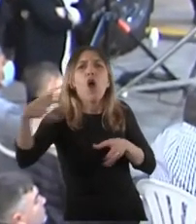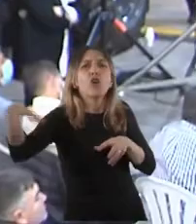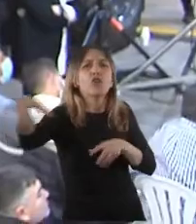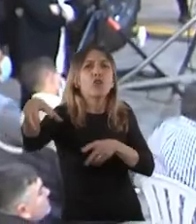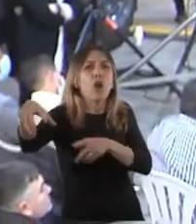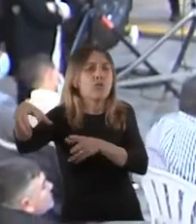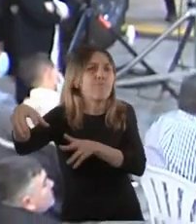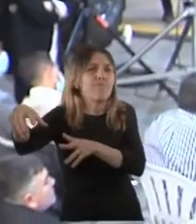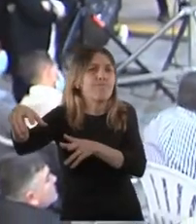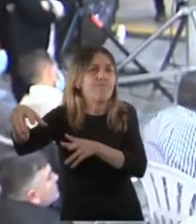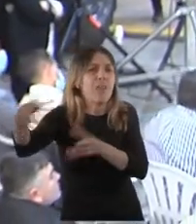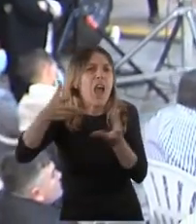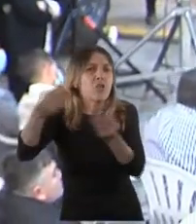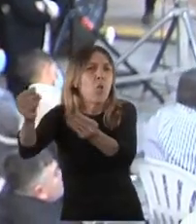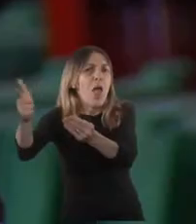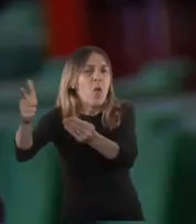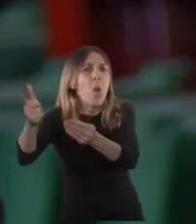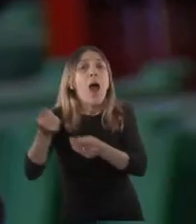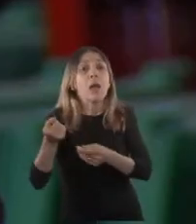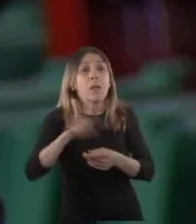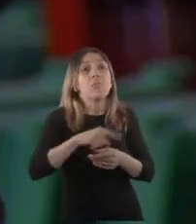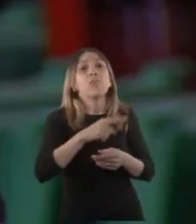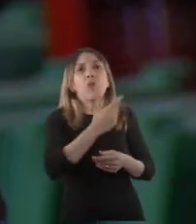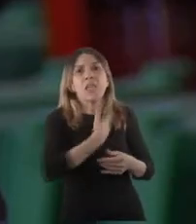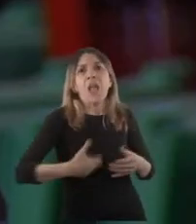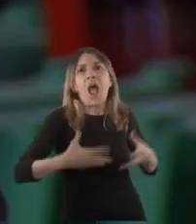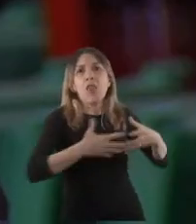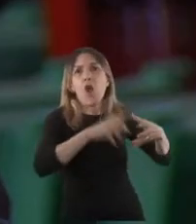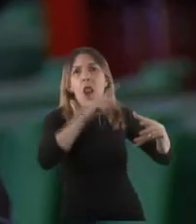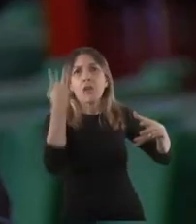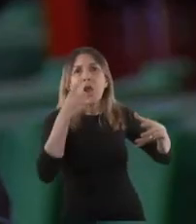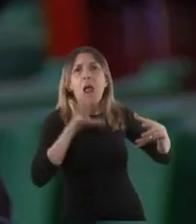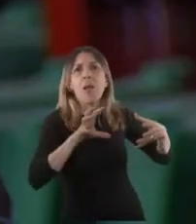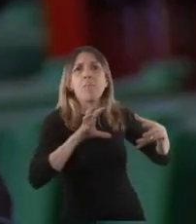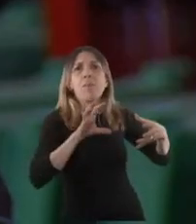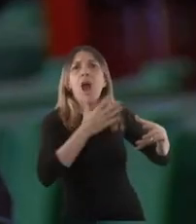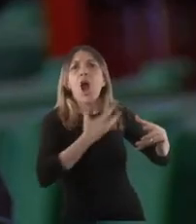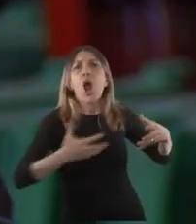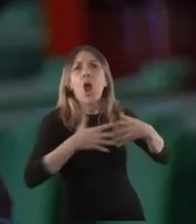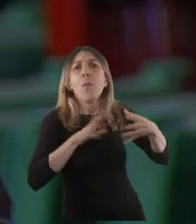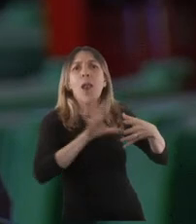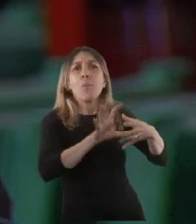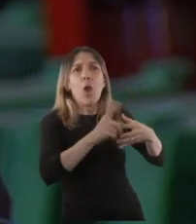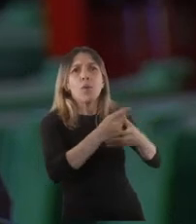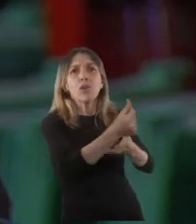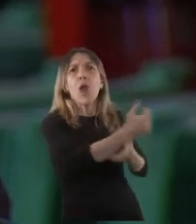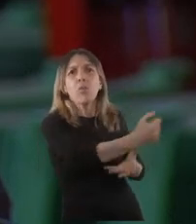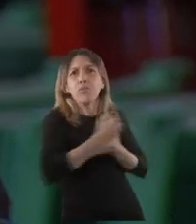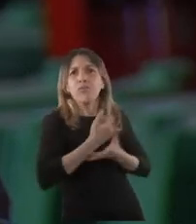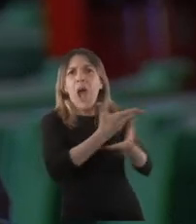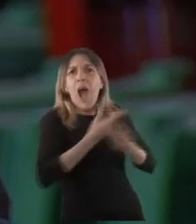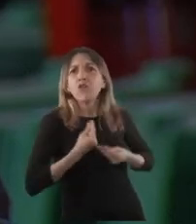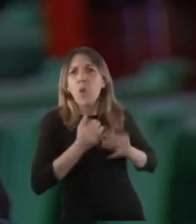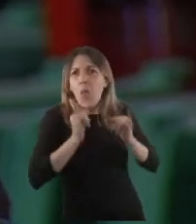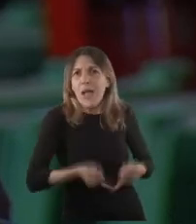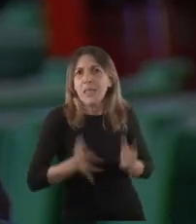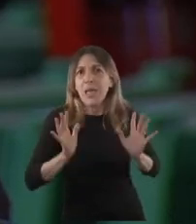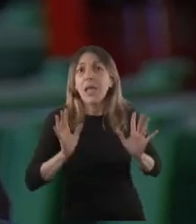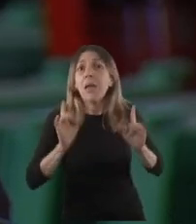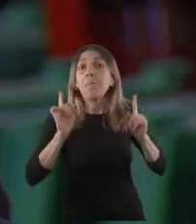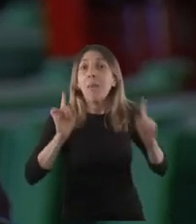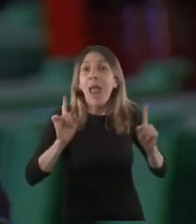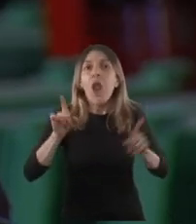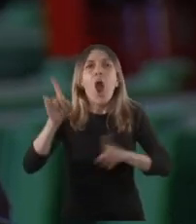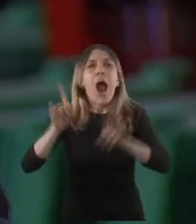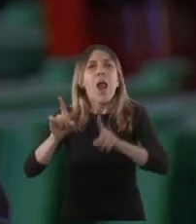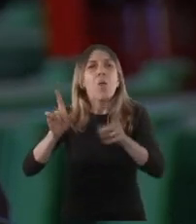la ayuda del Estado Nacional, del Estado Provincial, eso lo tuvimos todo, pero lógicamente algunos de